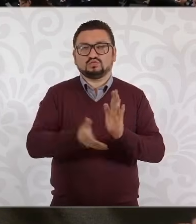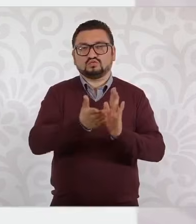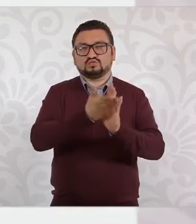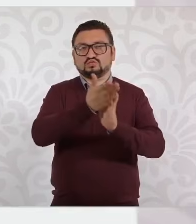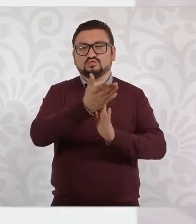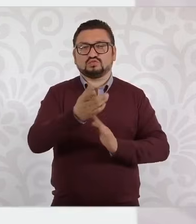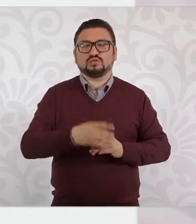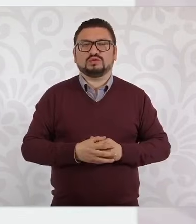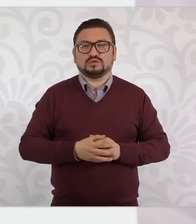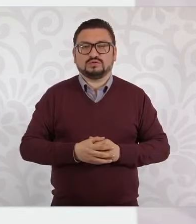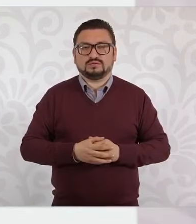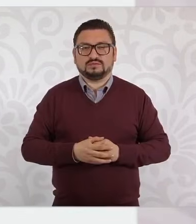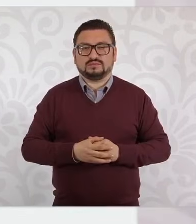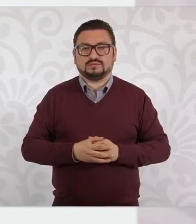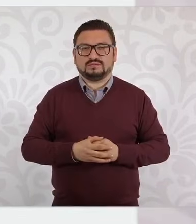construcción.